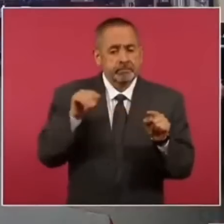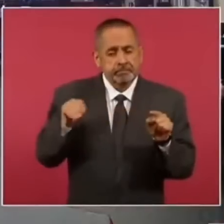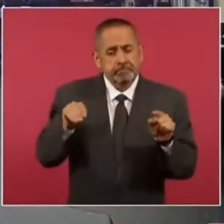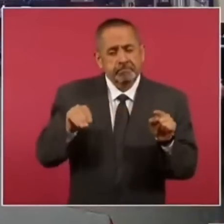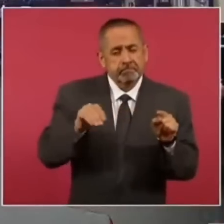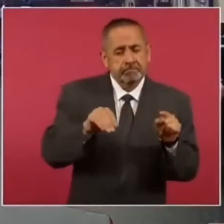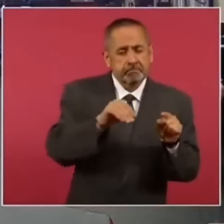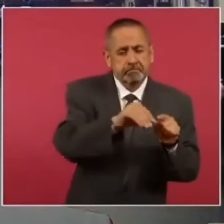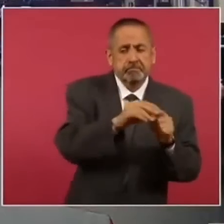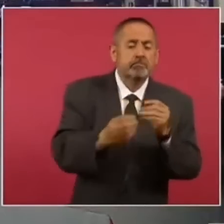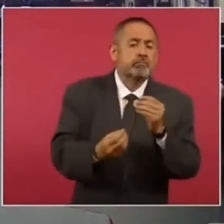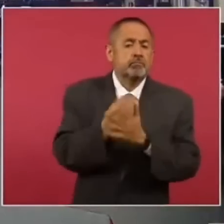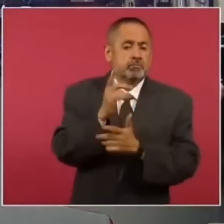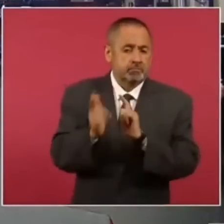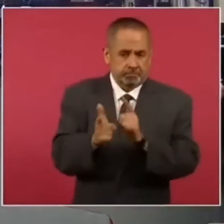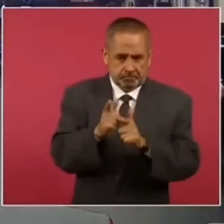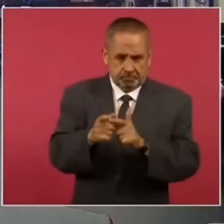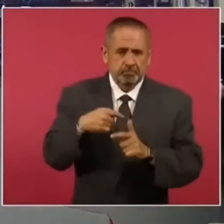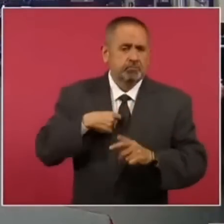Nuevo Laredo.